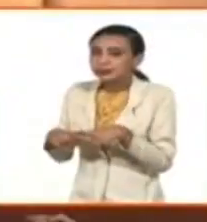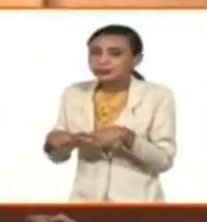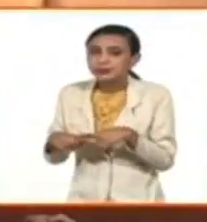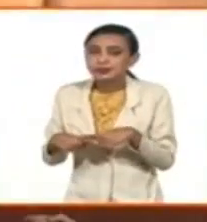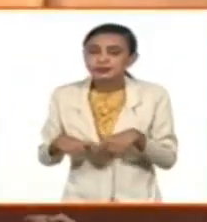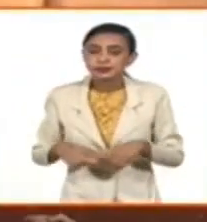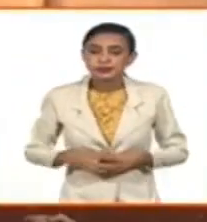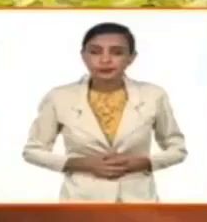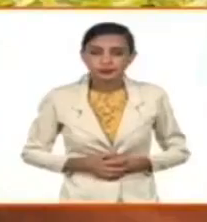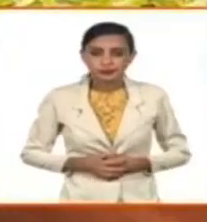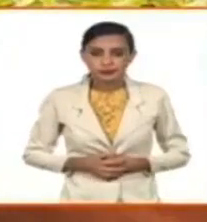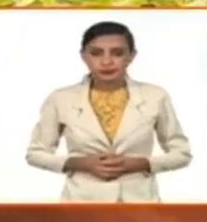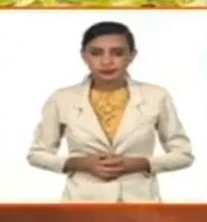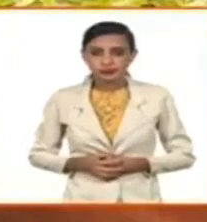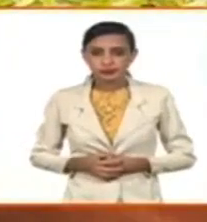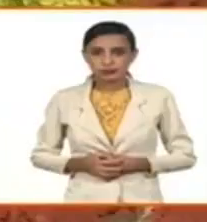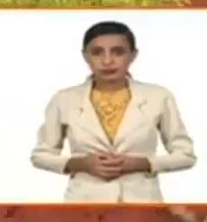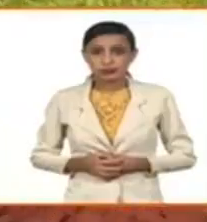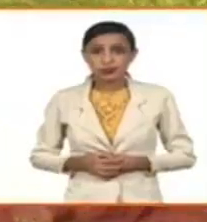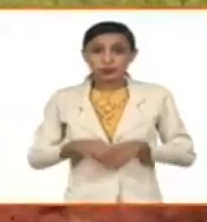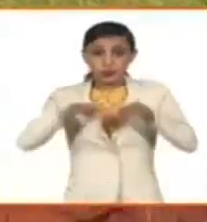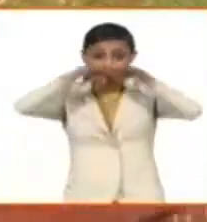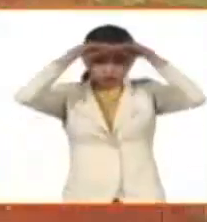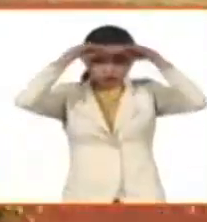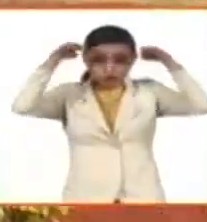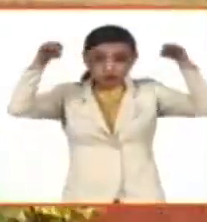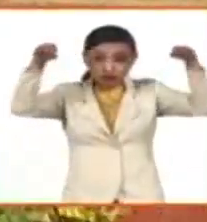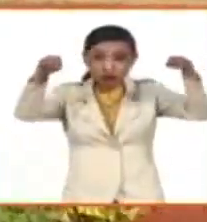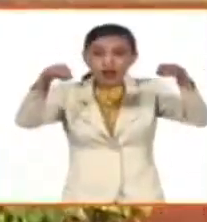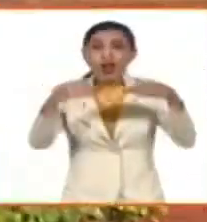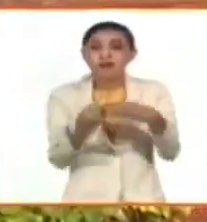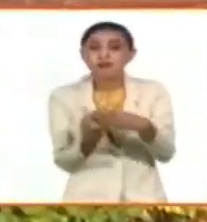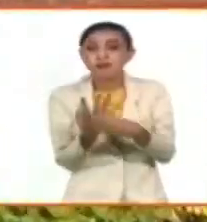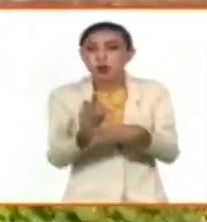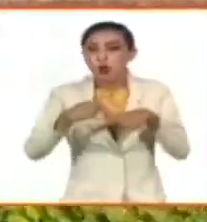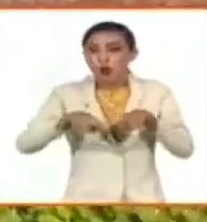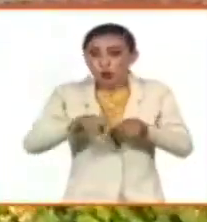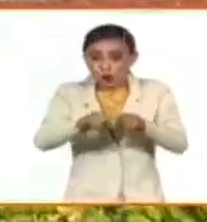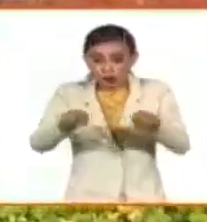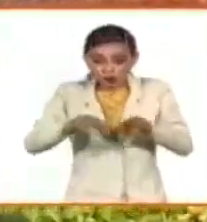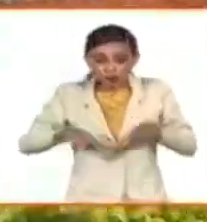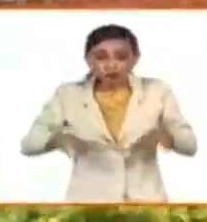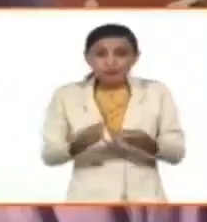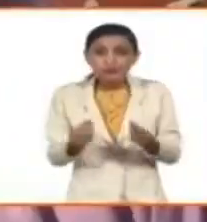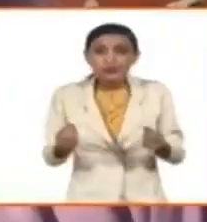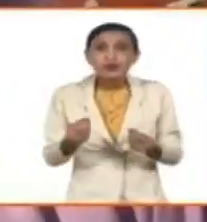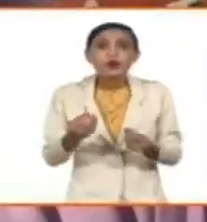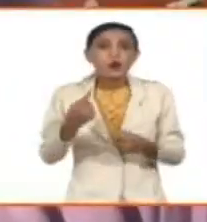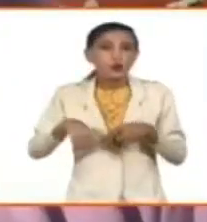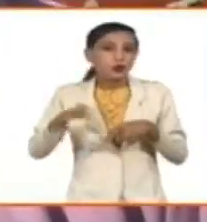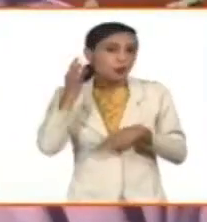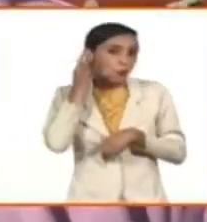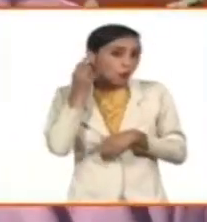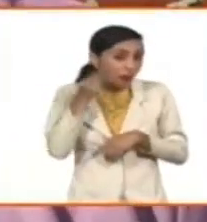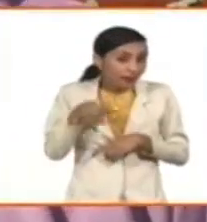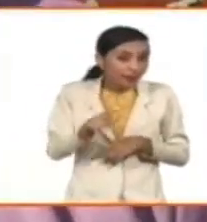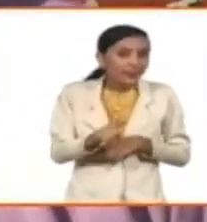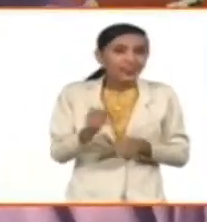postura. Del semiprotegido al huerto, una rutina que encuentra otras manos femeninas. Y ellas aquí hacen todo lo